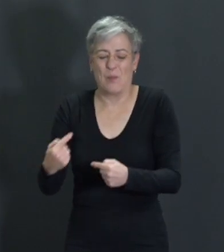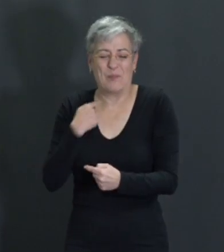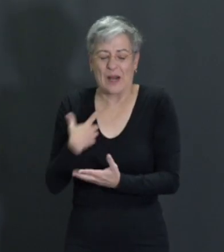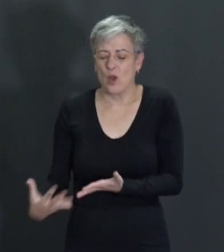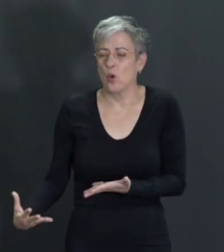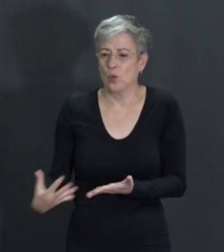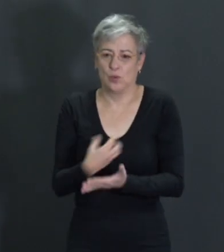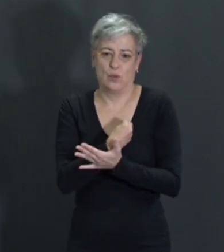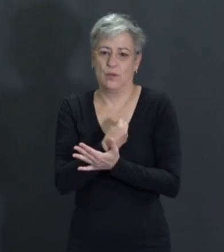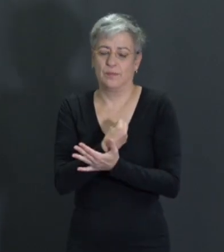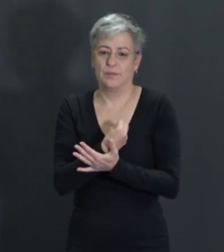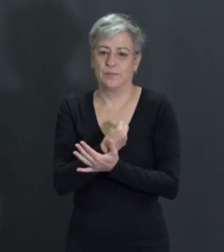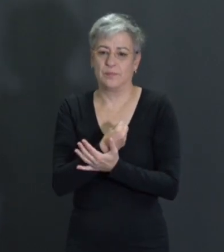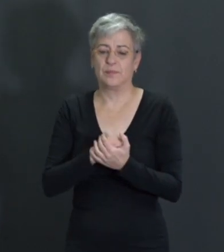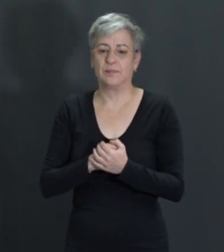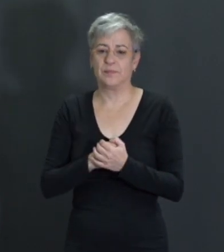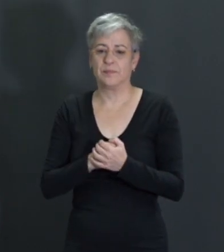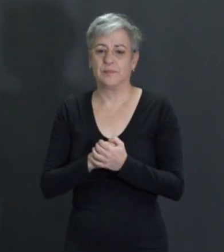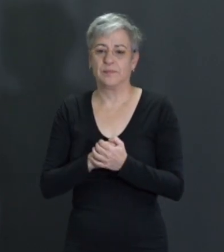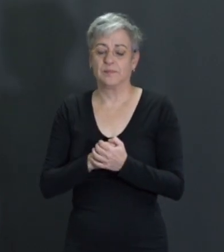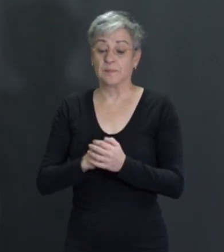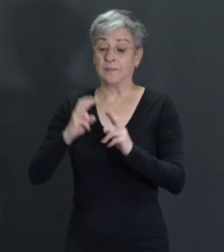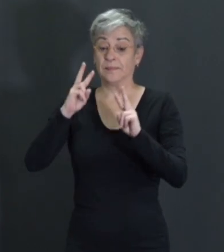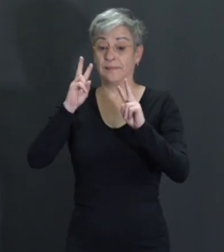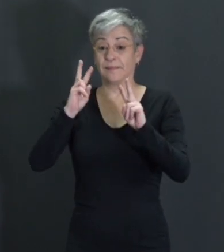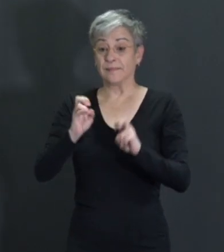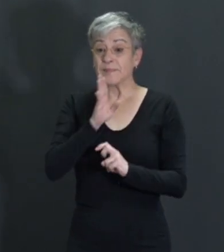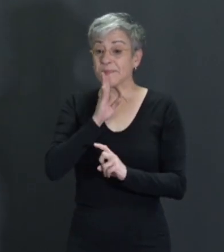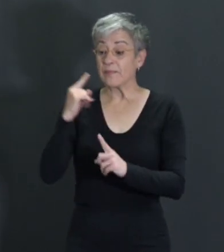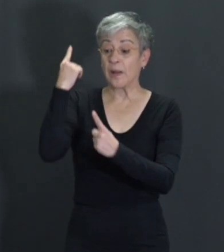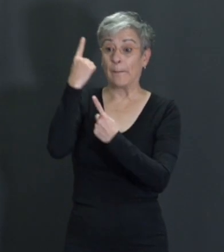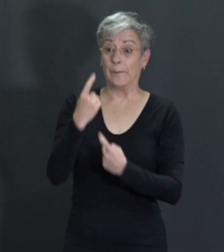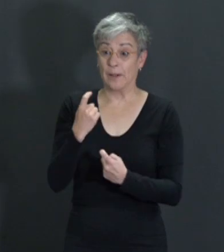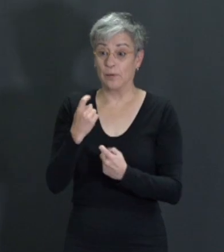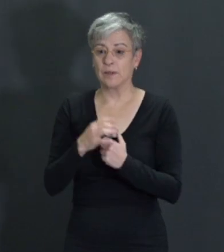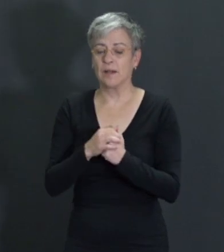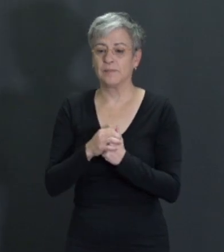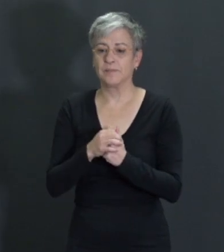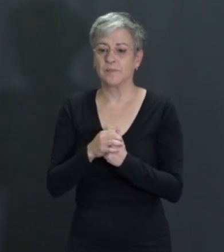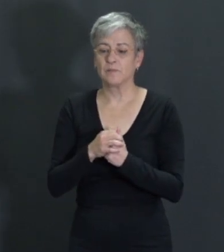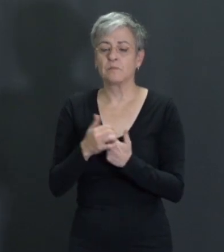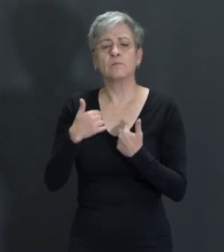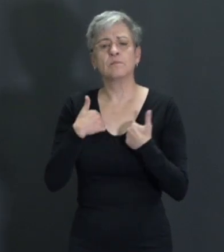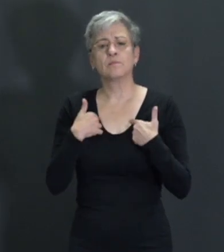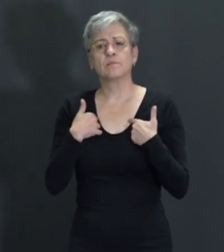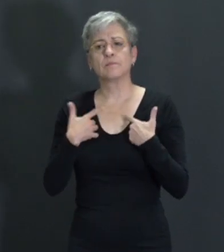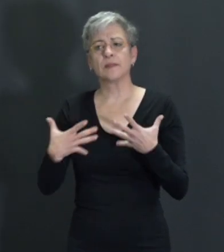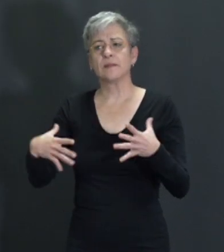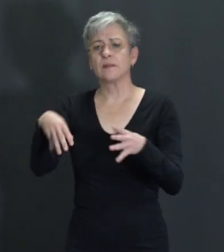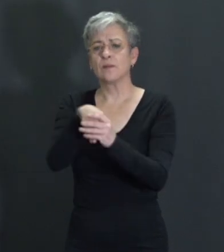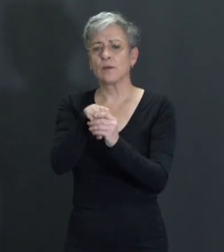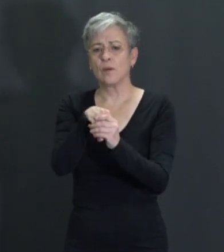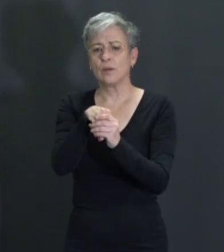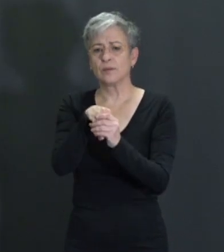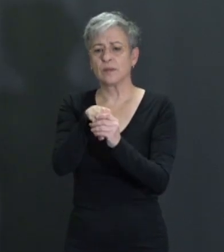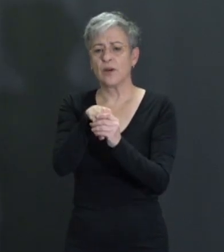todo. Con respecto a la pregunta que me lanzas, la inclusión se ha convertido en un